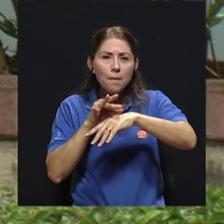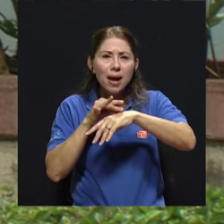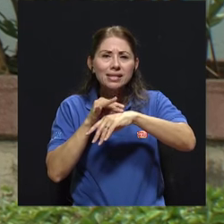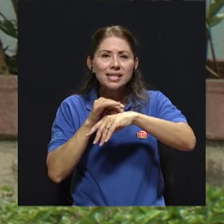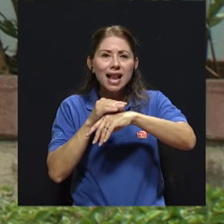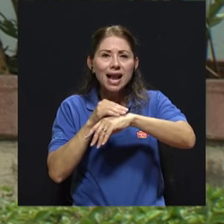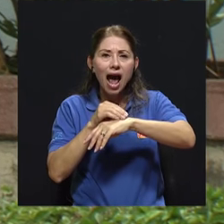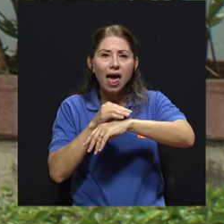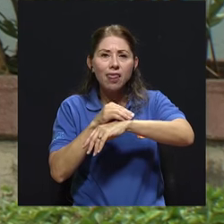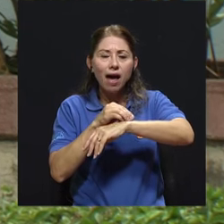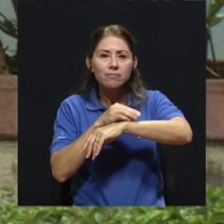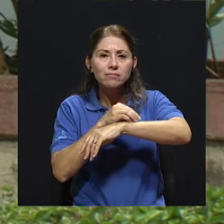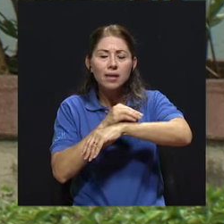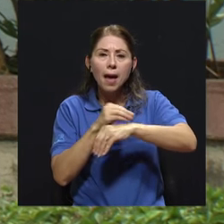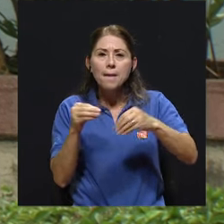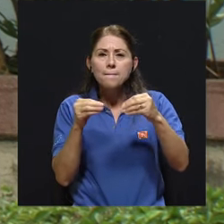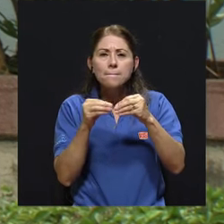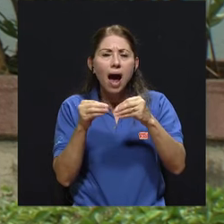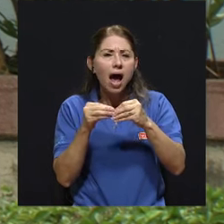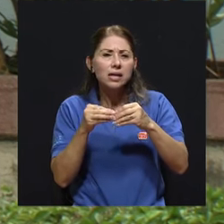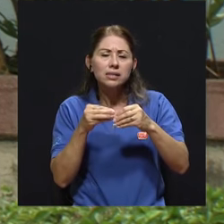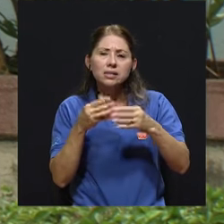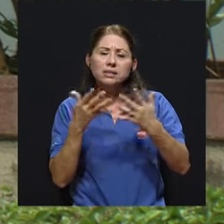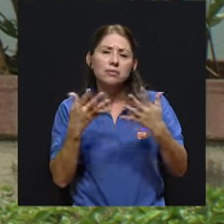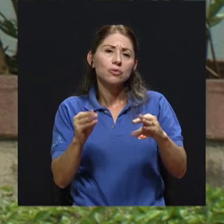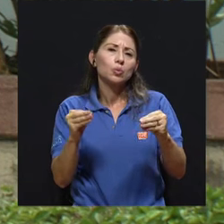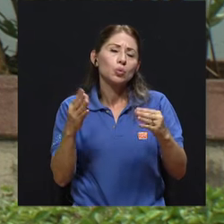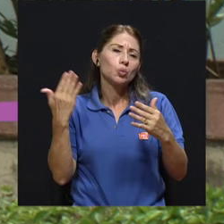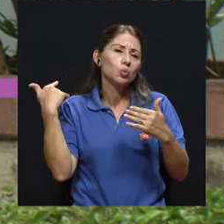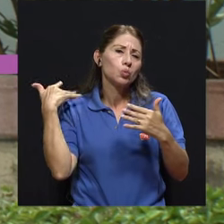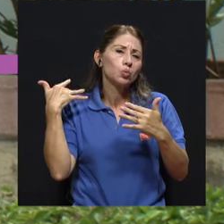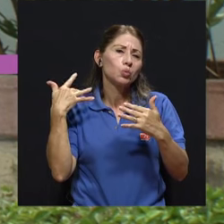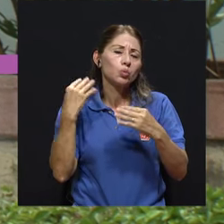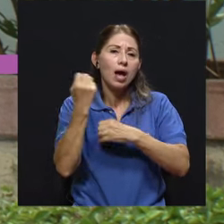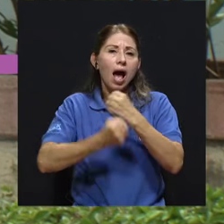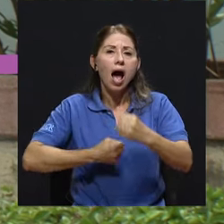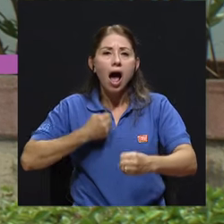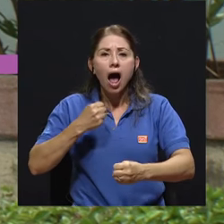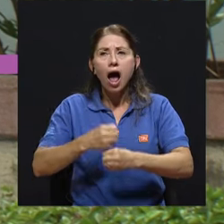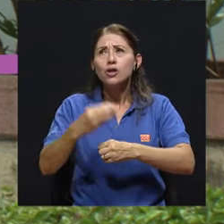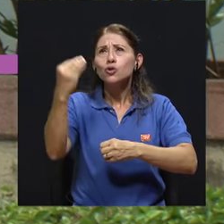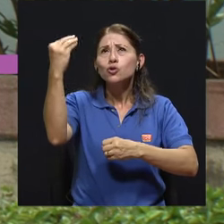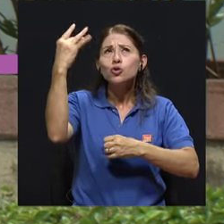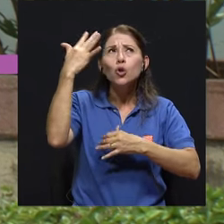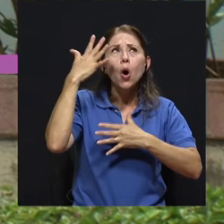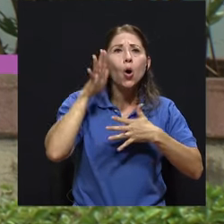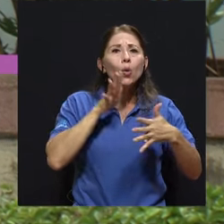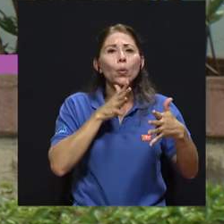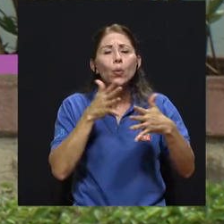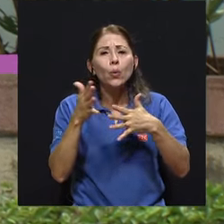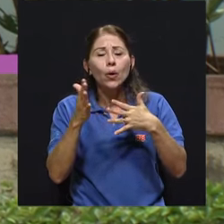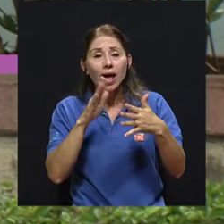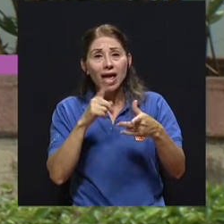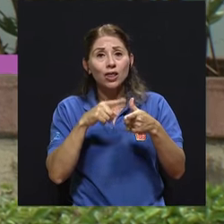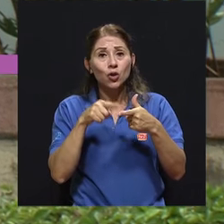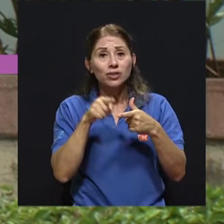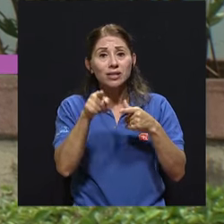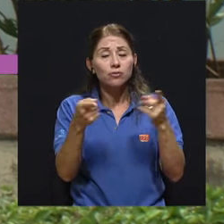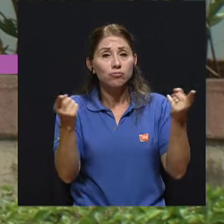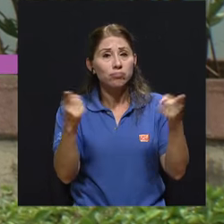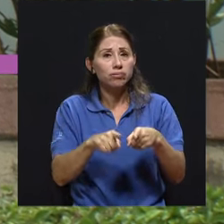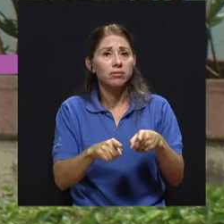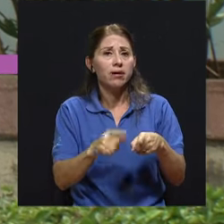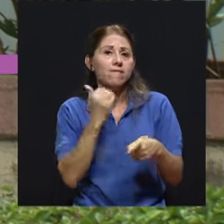una piel más expuesta, una piel más maltratada por los años, por el sol y por todo. Y entonces eso